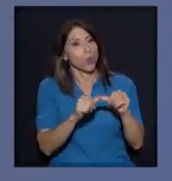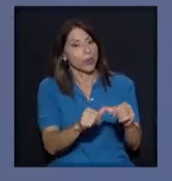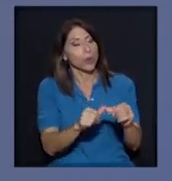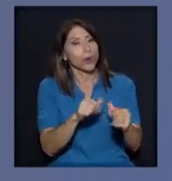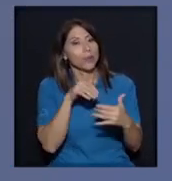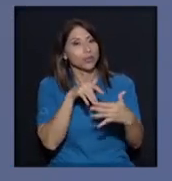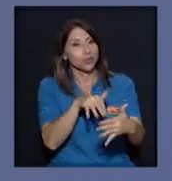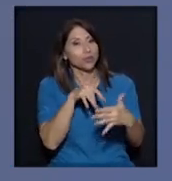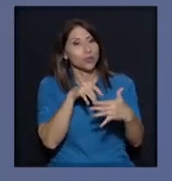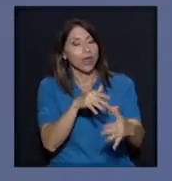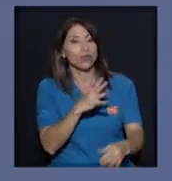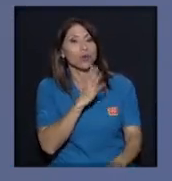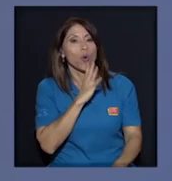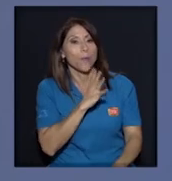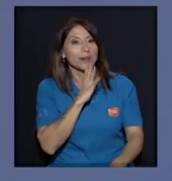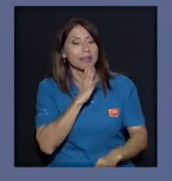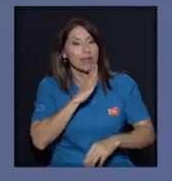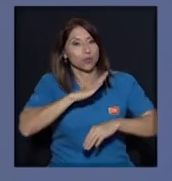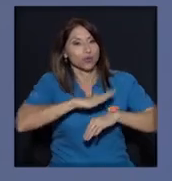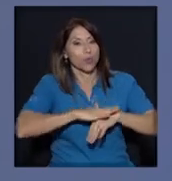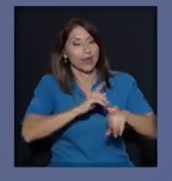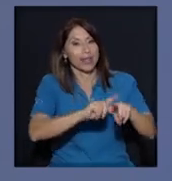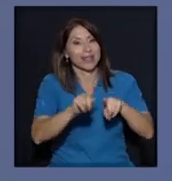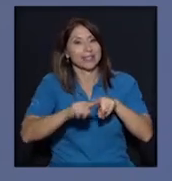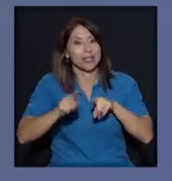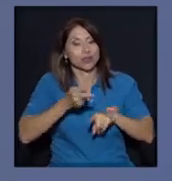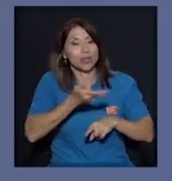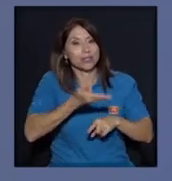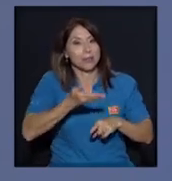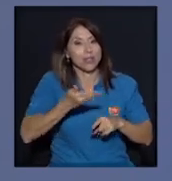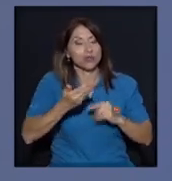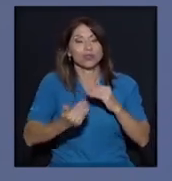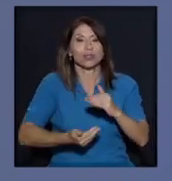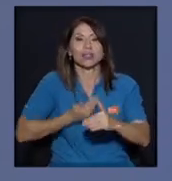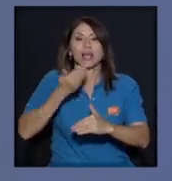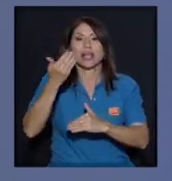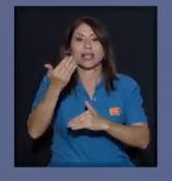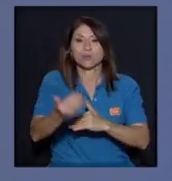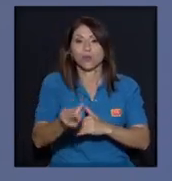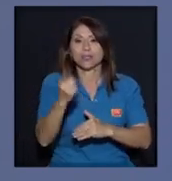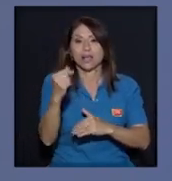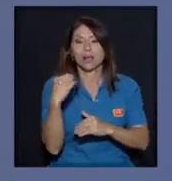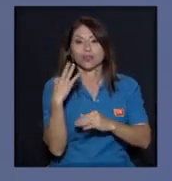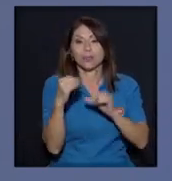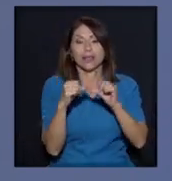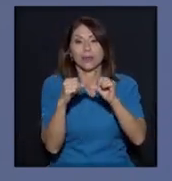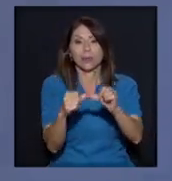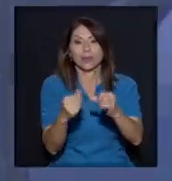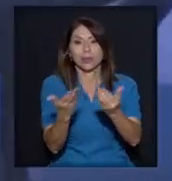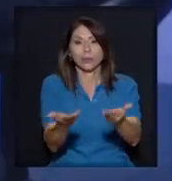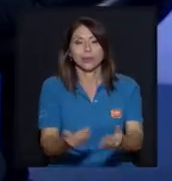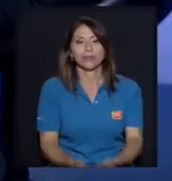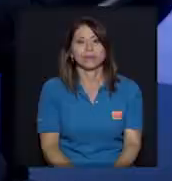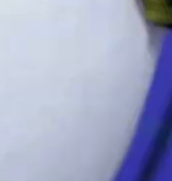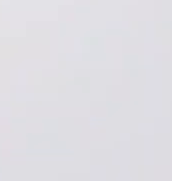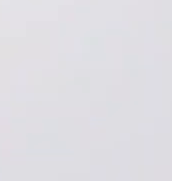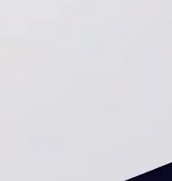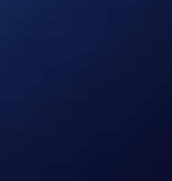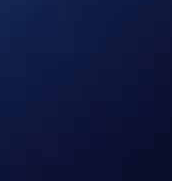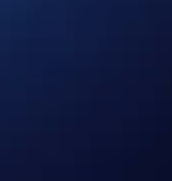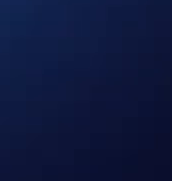estudiando y conversando de esos distintos aspectos una vez que el canal nos invite a hacerlo. Regresamos.